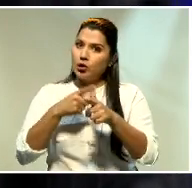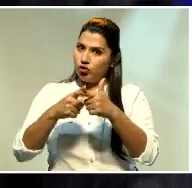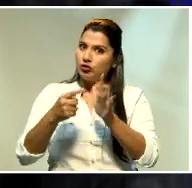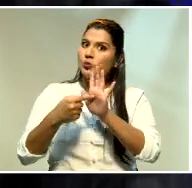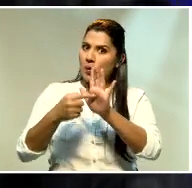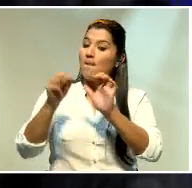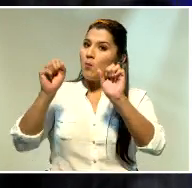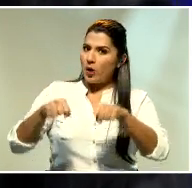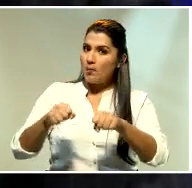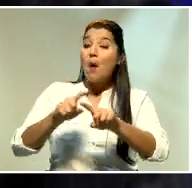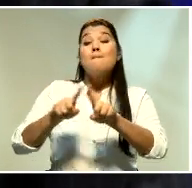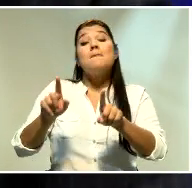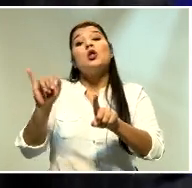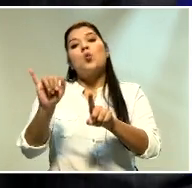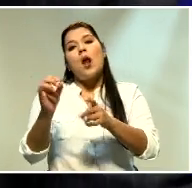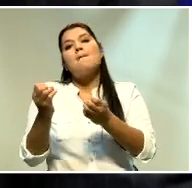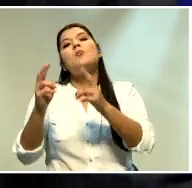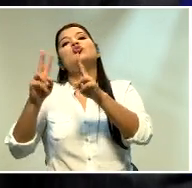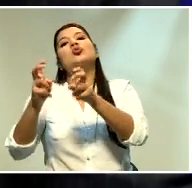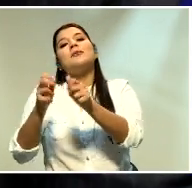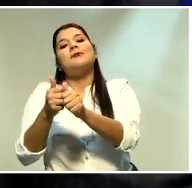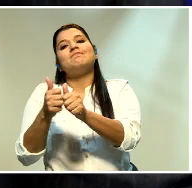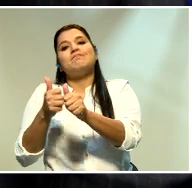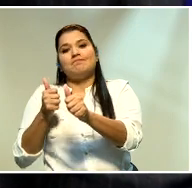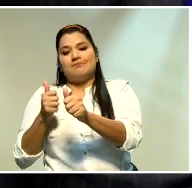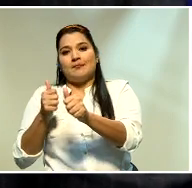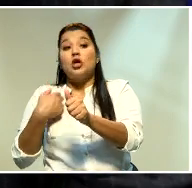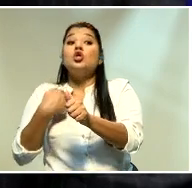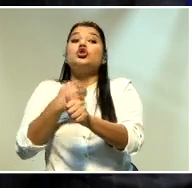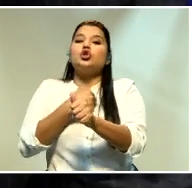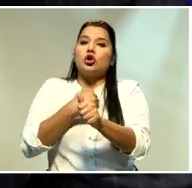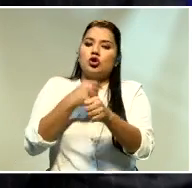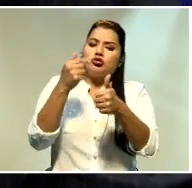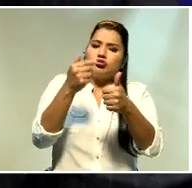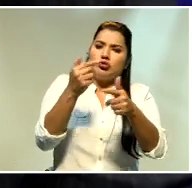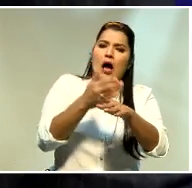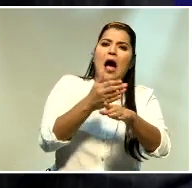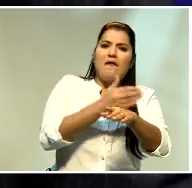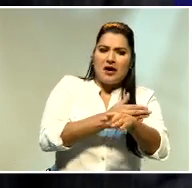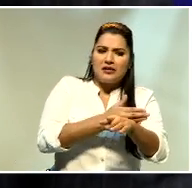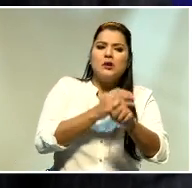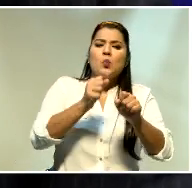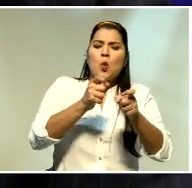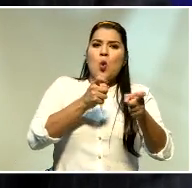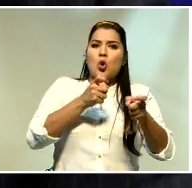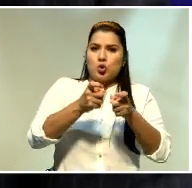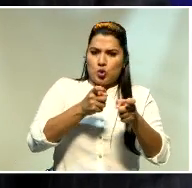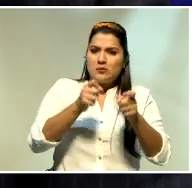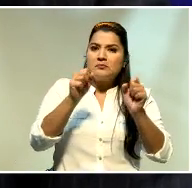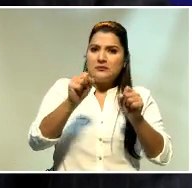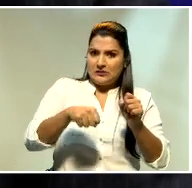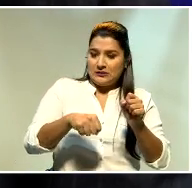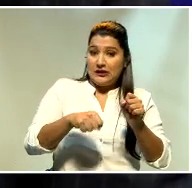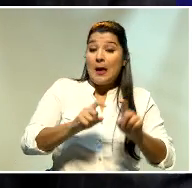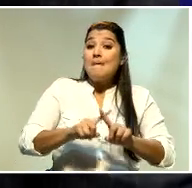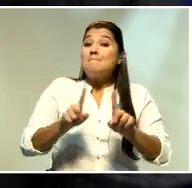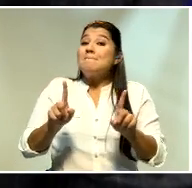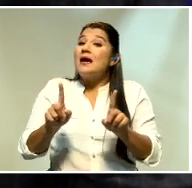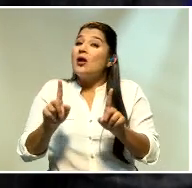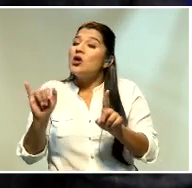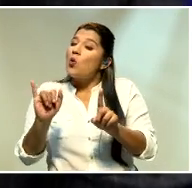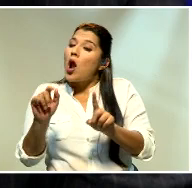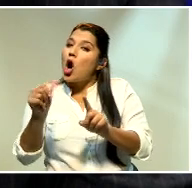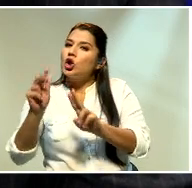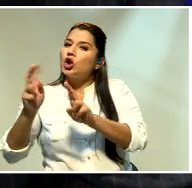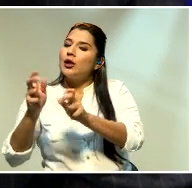Entonces, si bien hay un avance, hay en eso, ha habido gobernabilidad, ha habido mucho